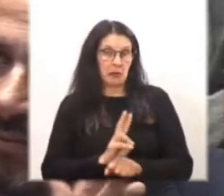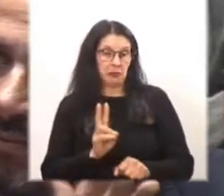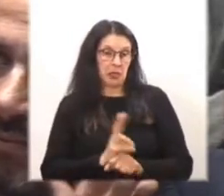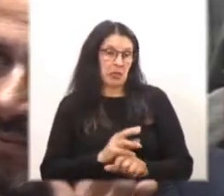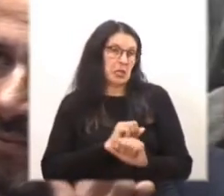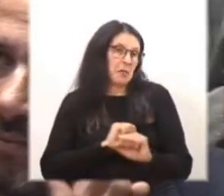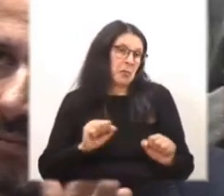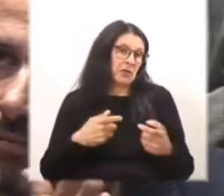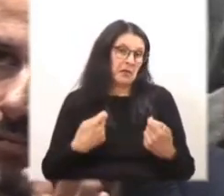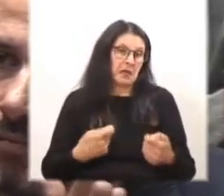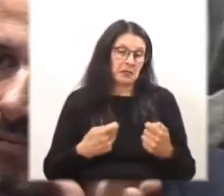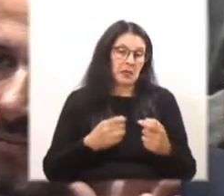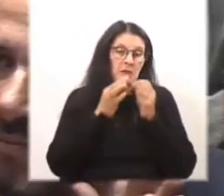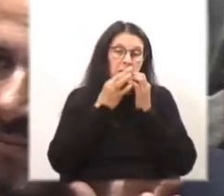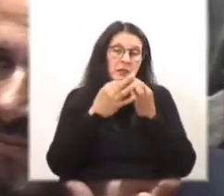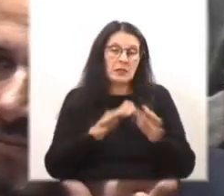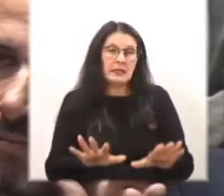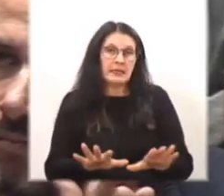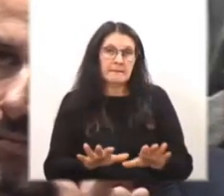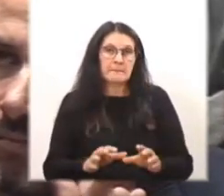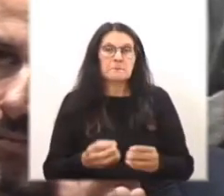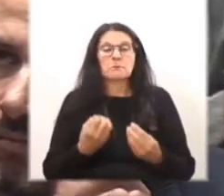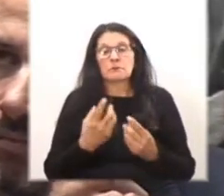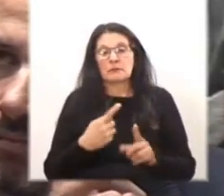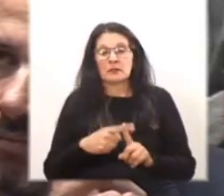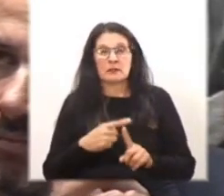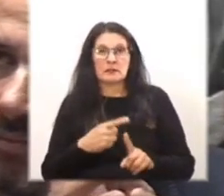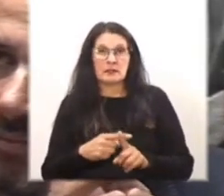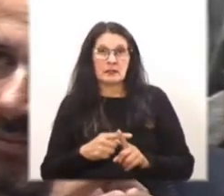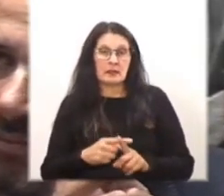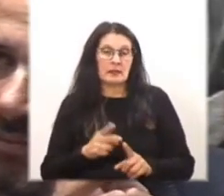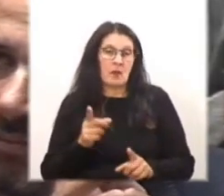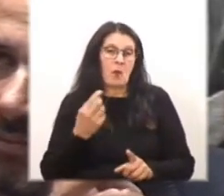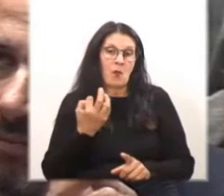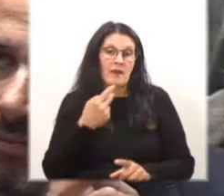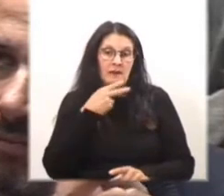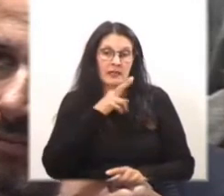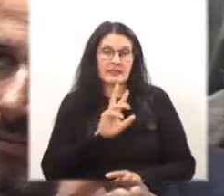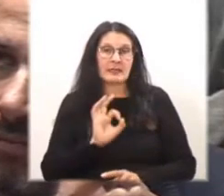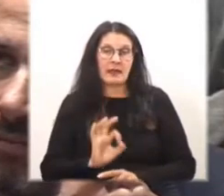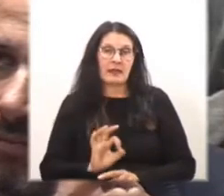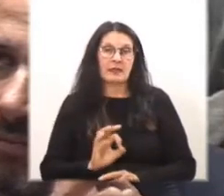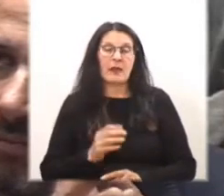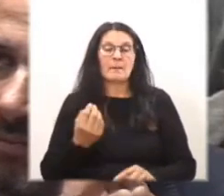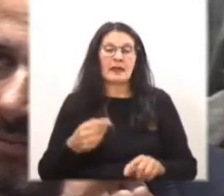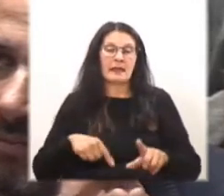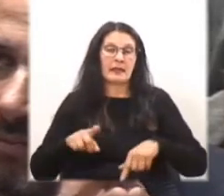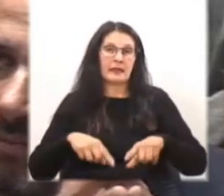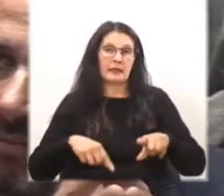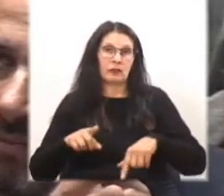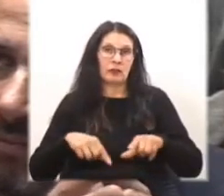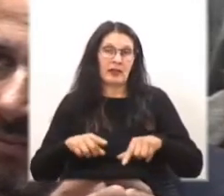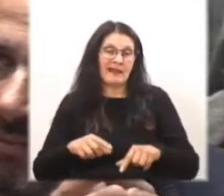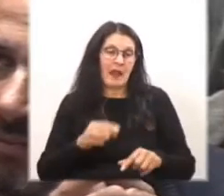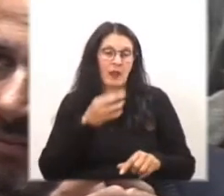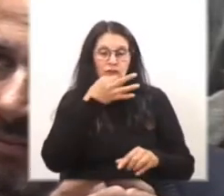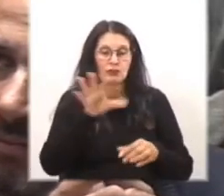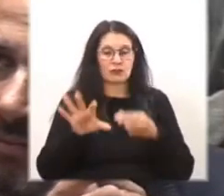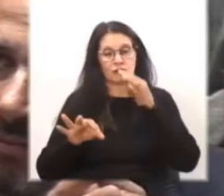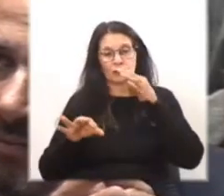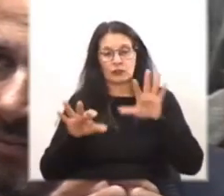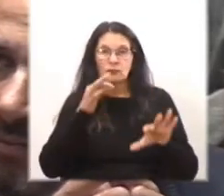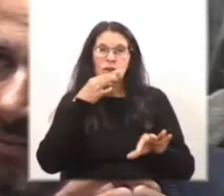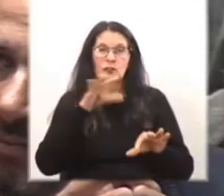se nos ocurra, lo que existe es una impunidad para gestionar al antojo de los